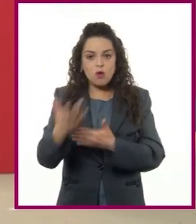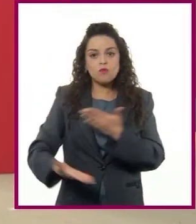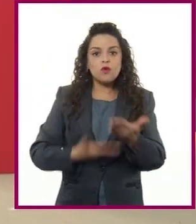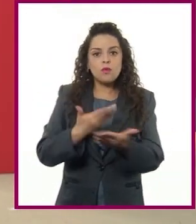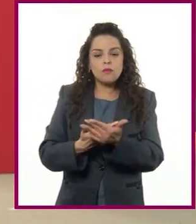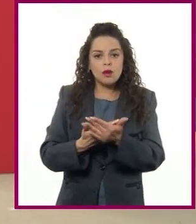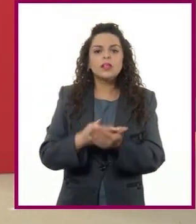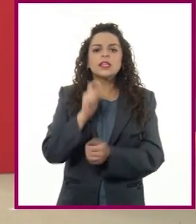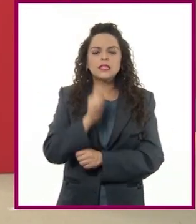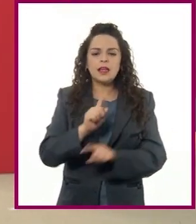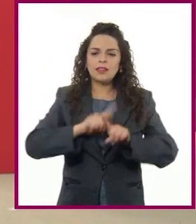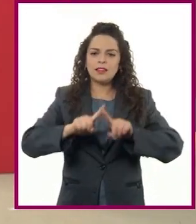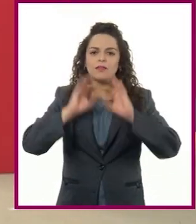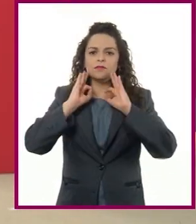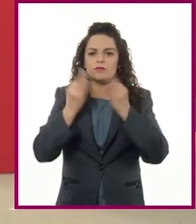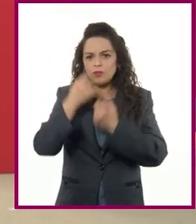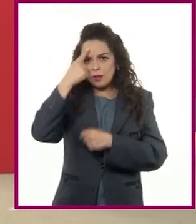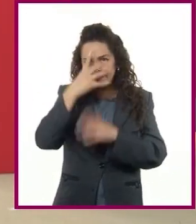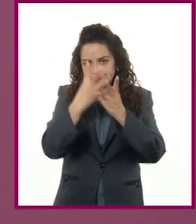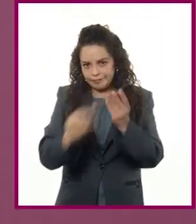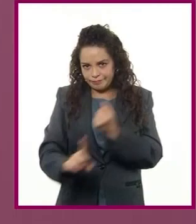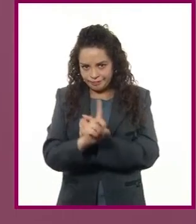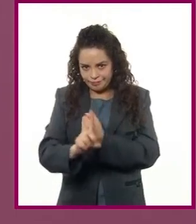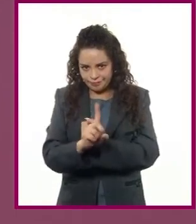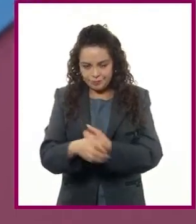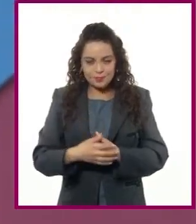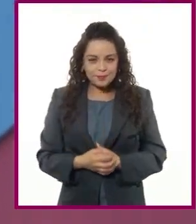para solucionar el conflicto.